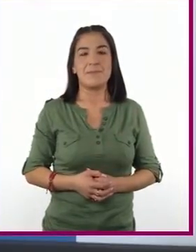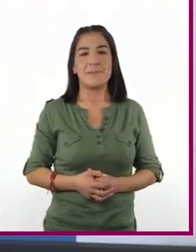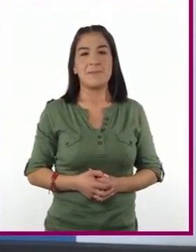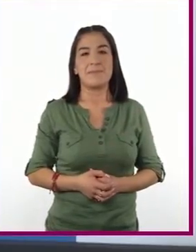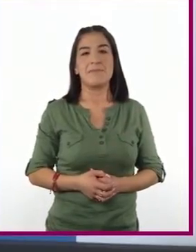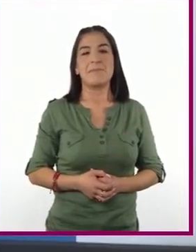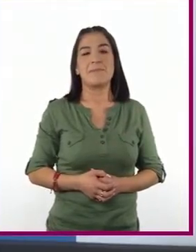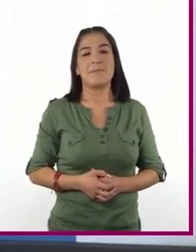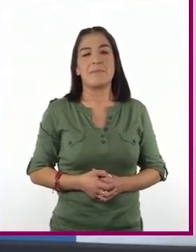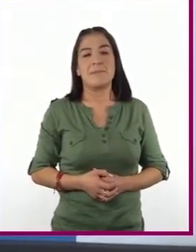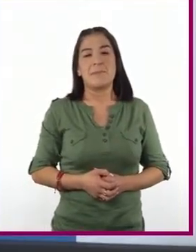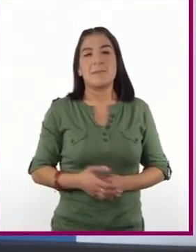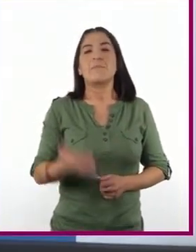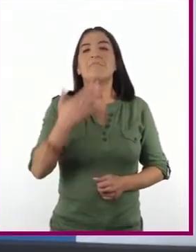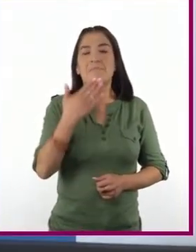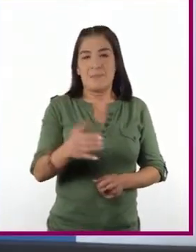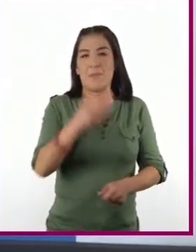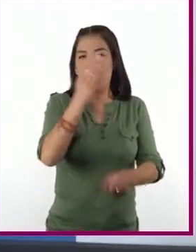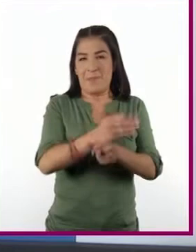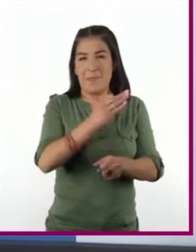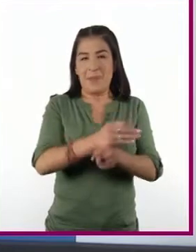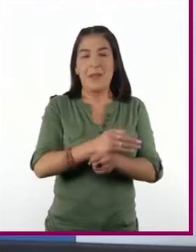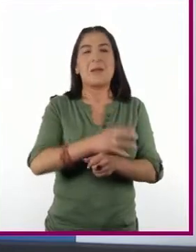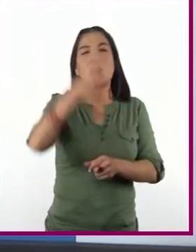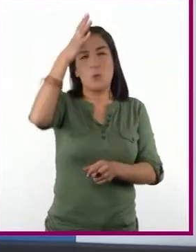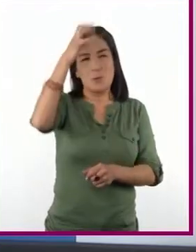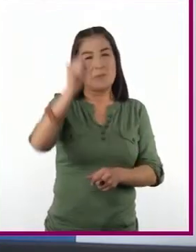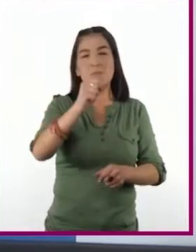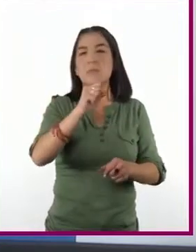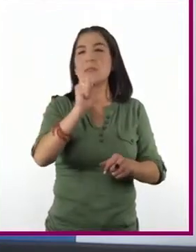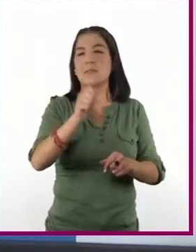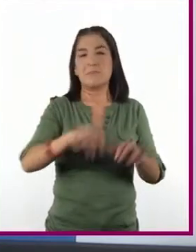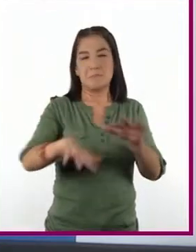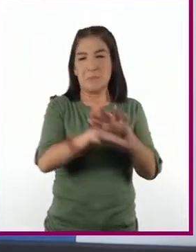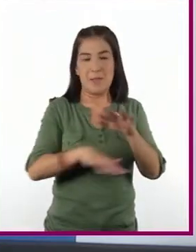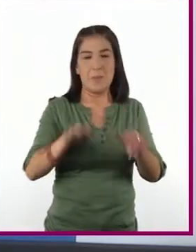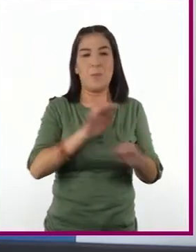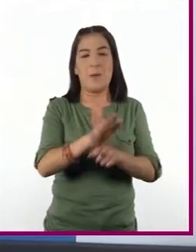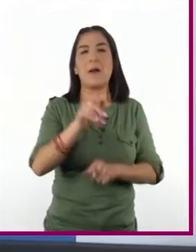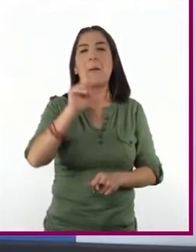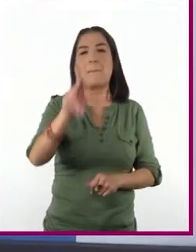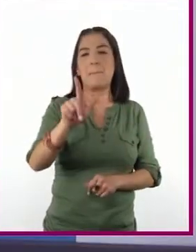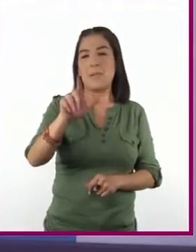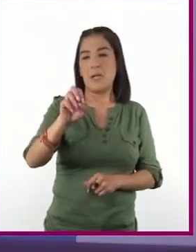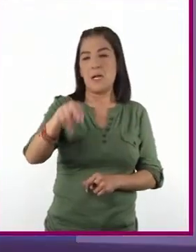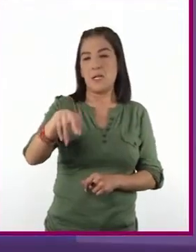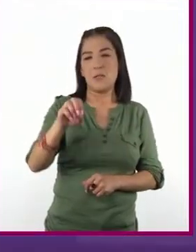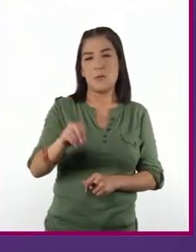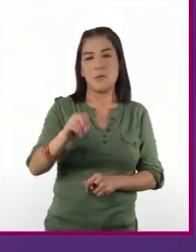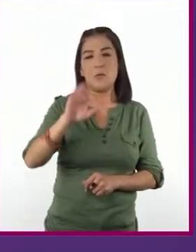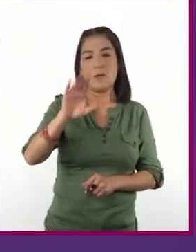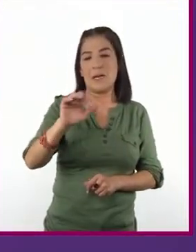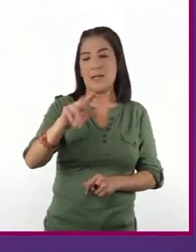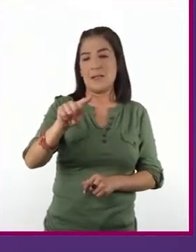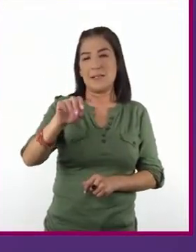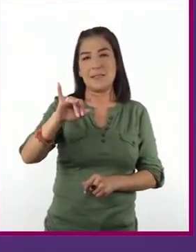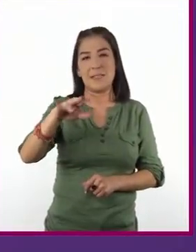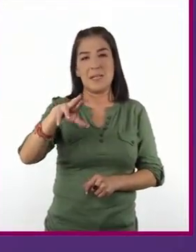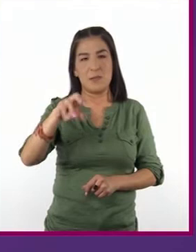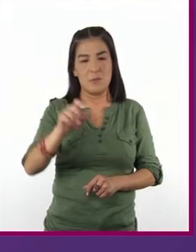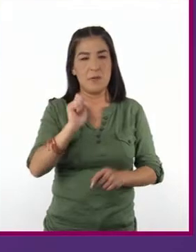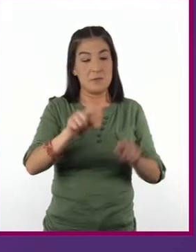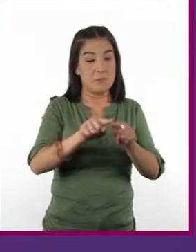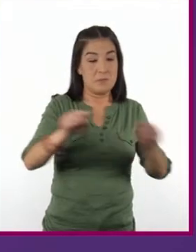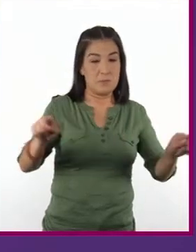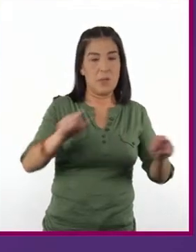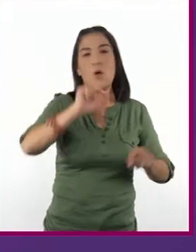Muy bien, repasemos algunos conceptos básicos. El plano cartesiano está formado por dos rectas numéricas, una horizontal y